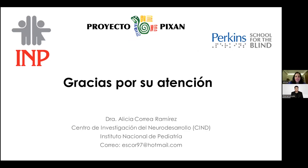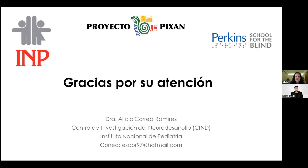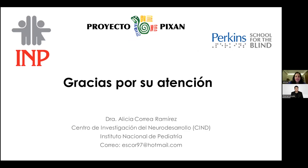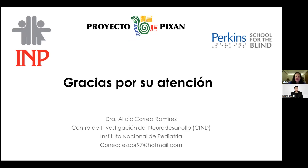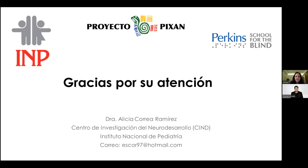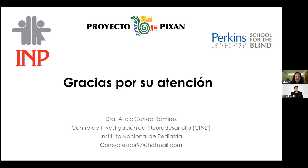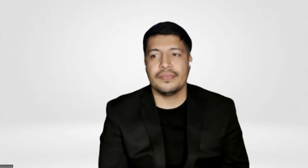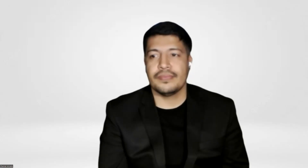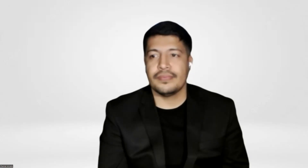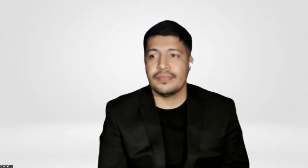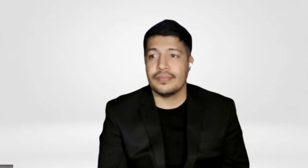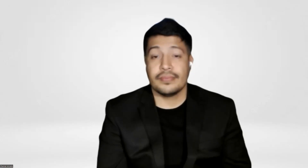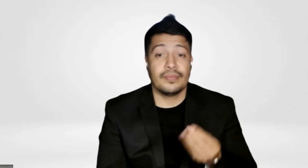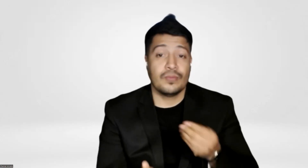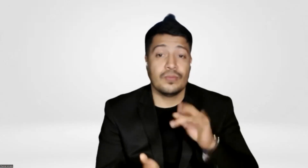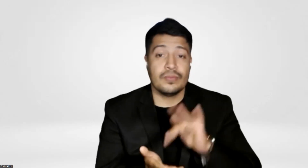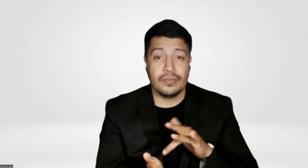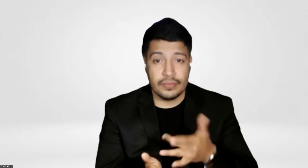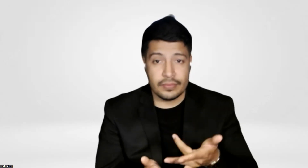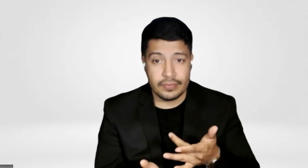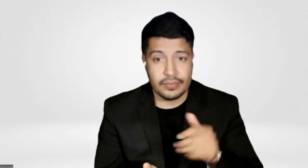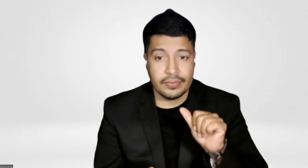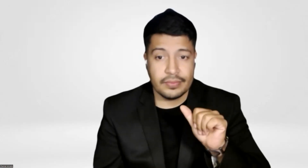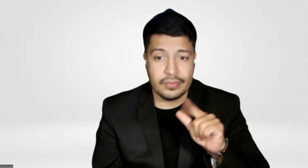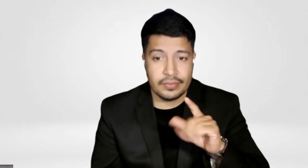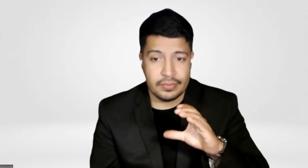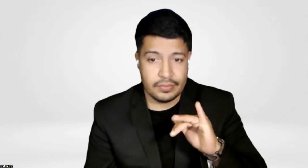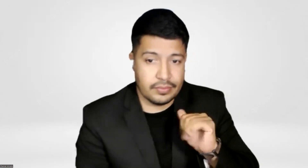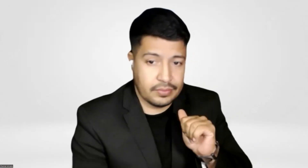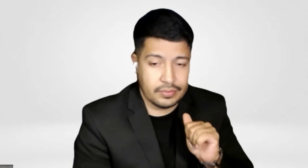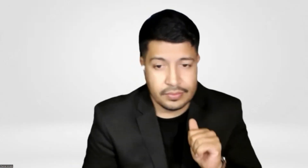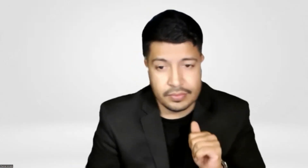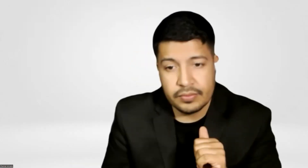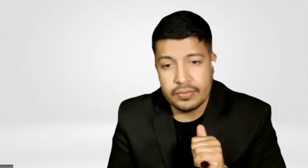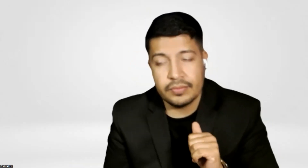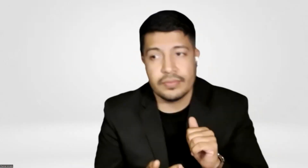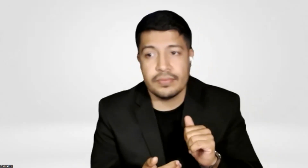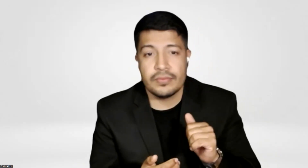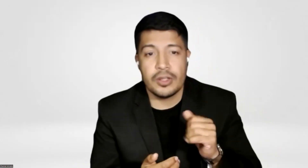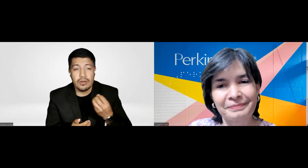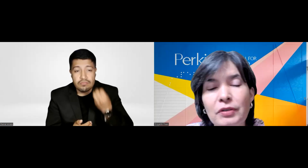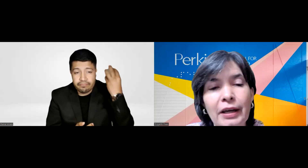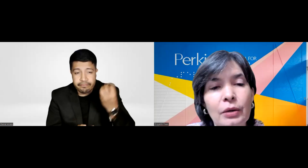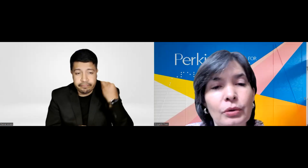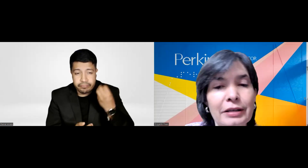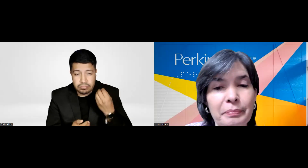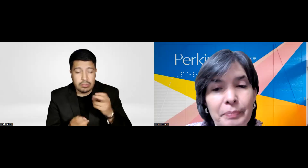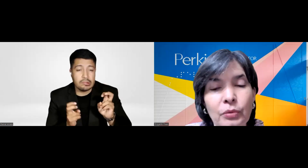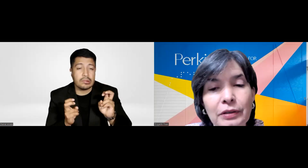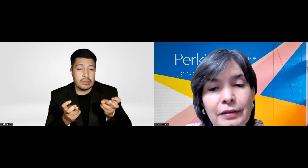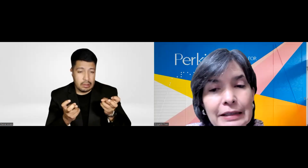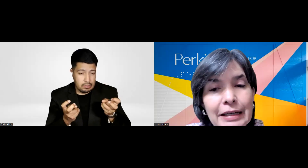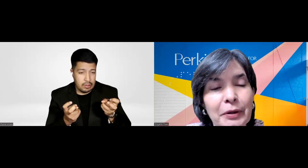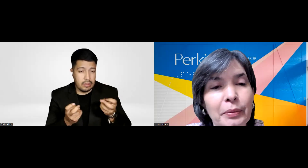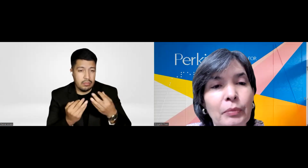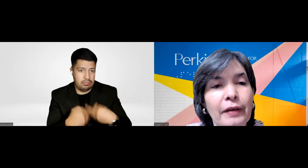Excelente, muchísimas gracias. Gracias, Alicia, por tu intervención, un tema súper importante. Vemos que hay algunas